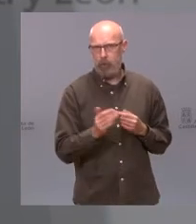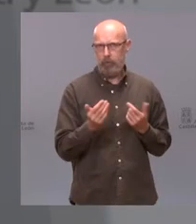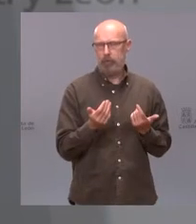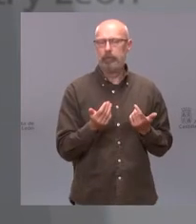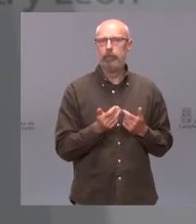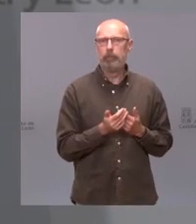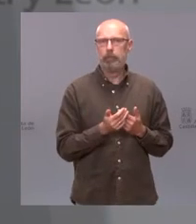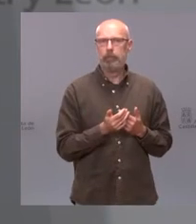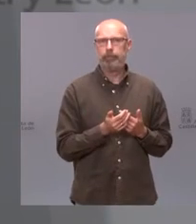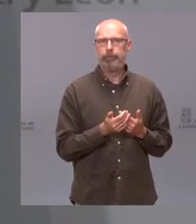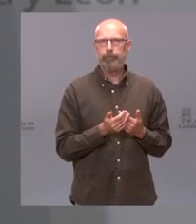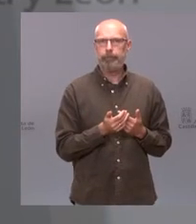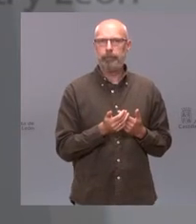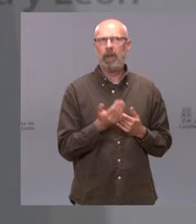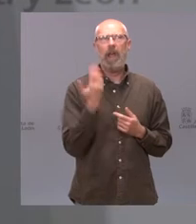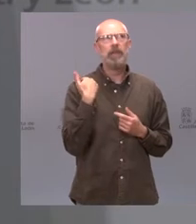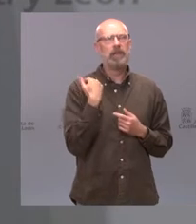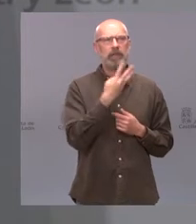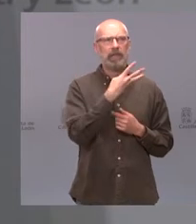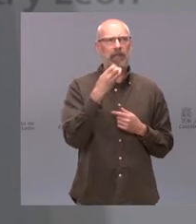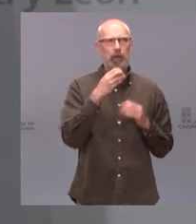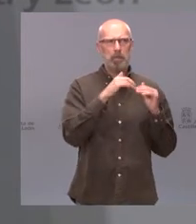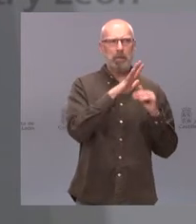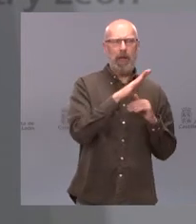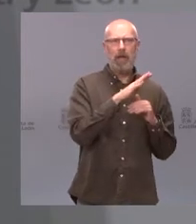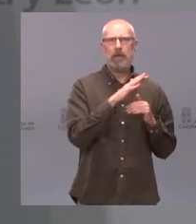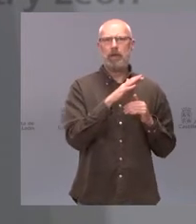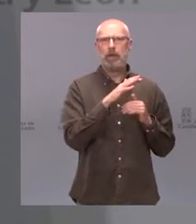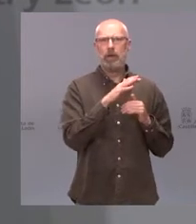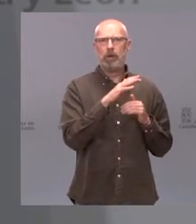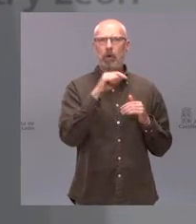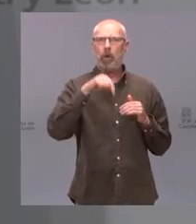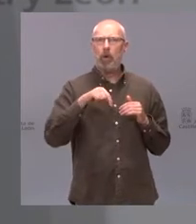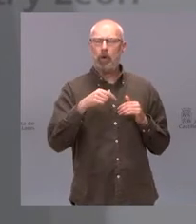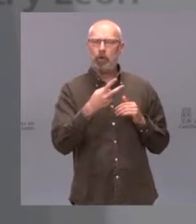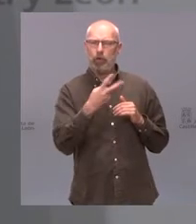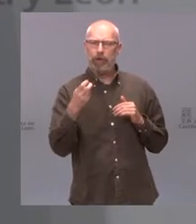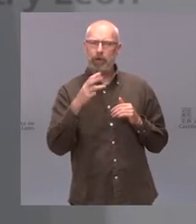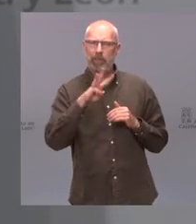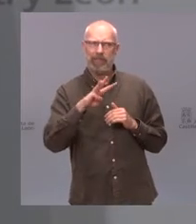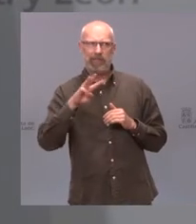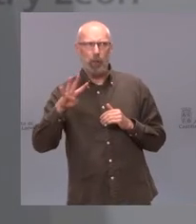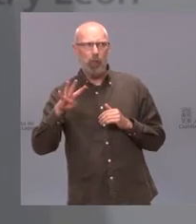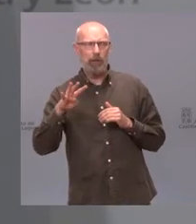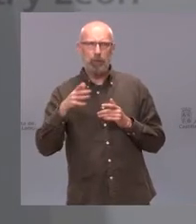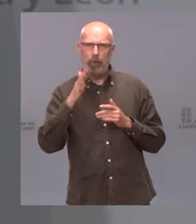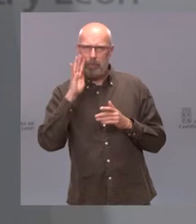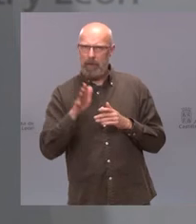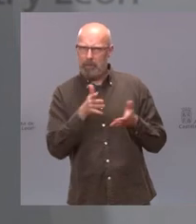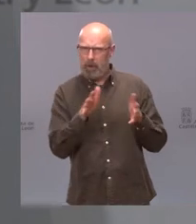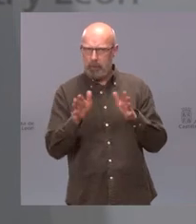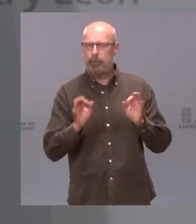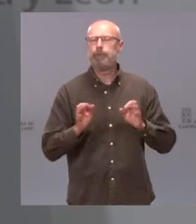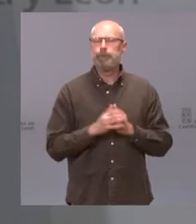ayer. Ayer hubo 300 y pico. Hoy estamos, me parece, alrededor de 234, te lo voy a decir exacto,